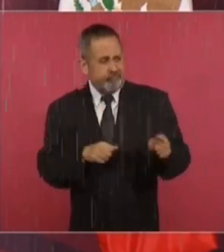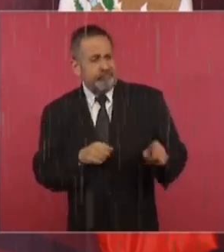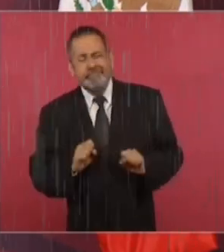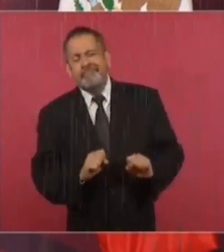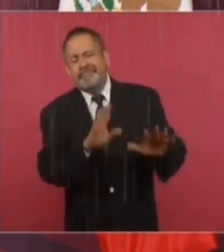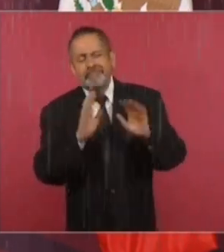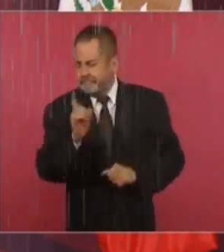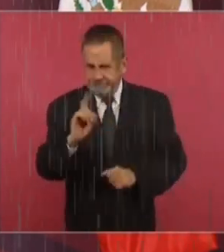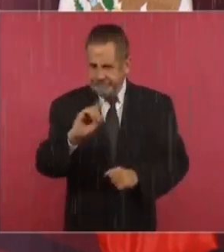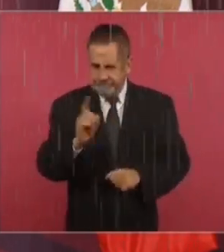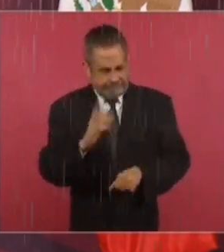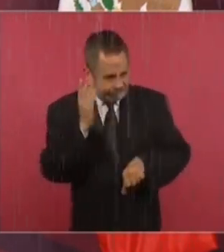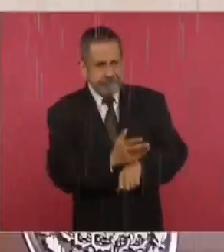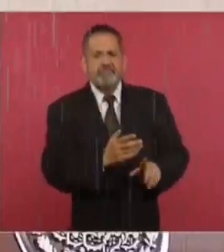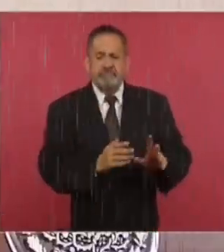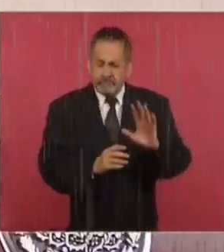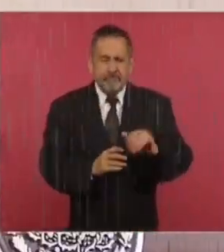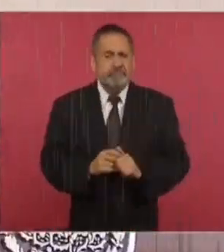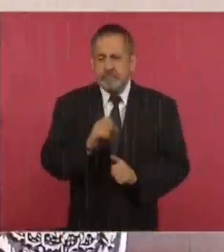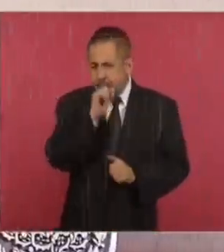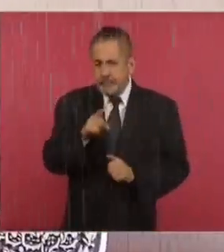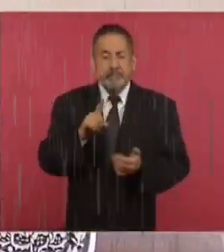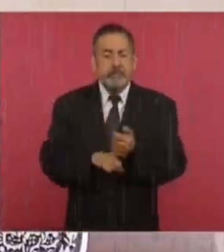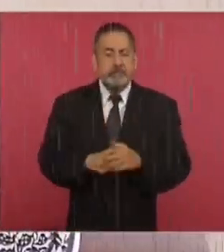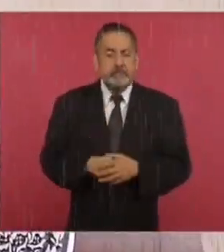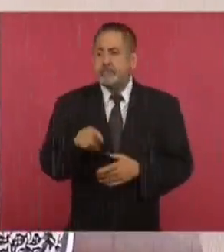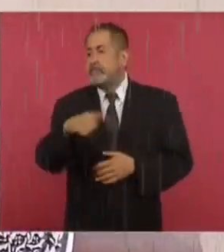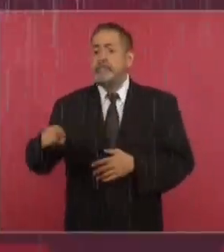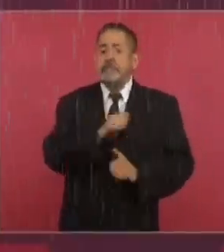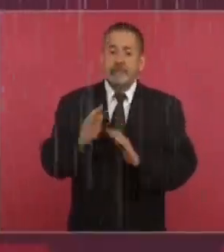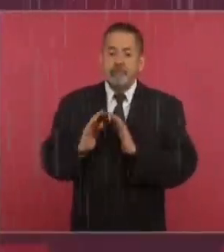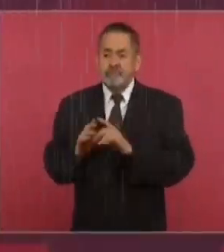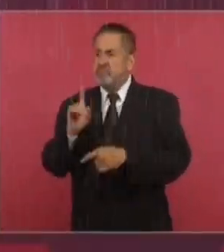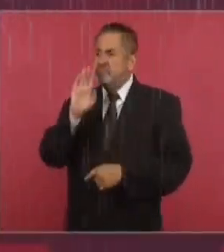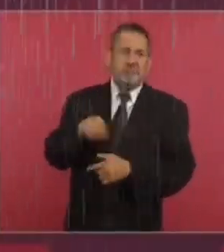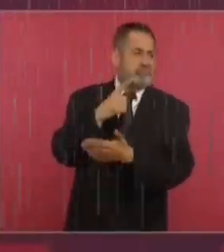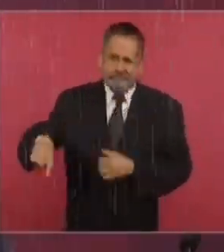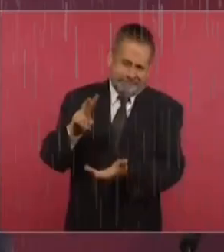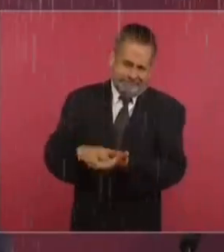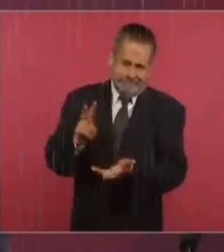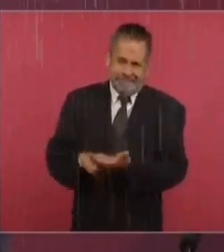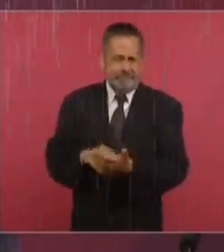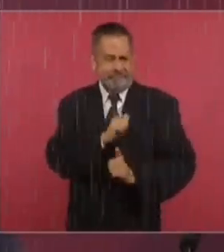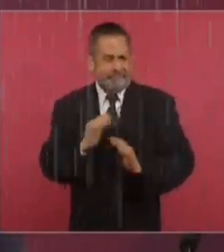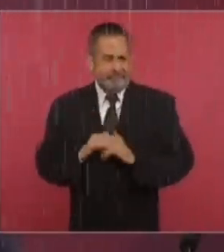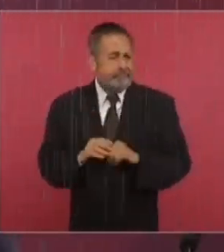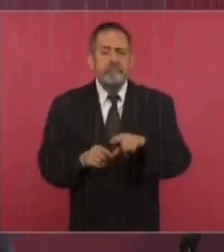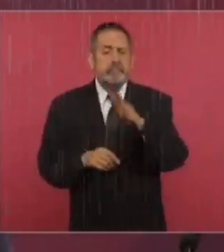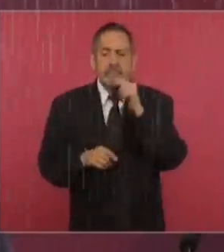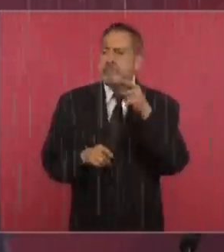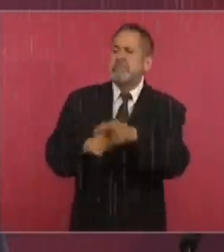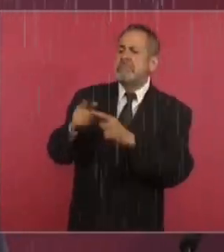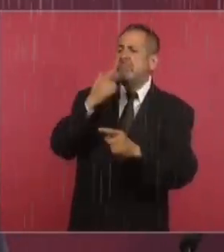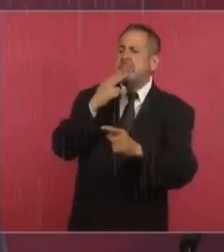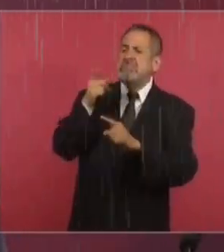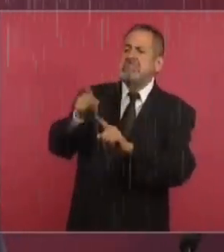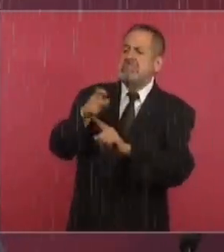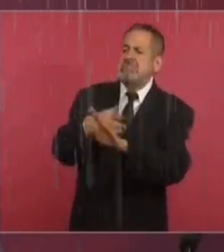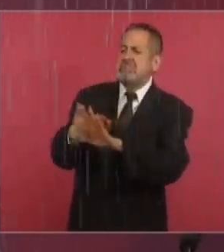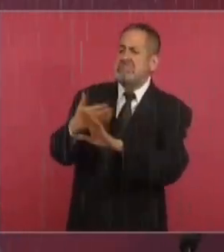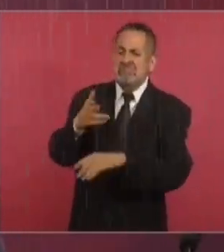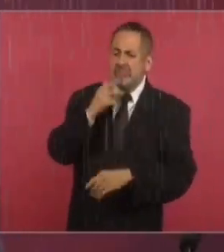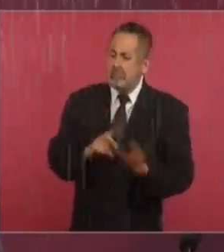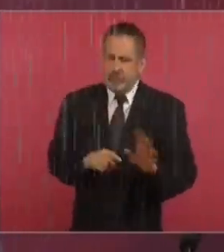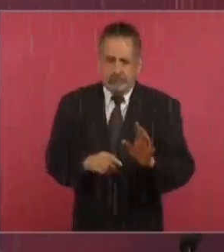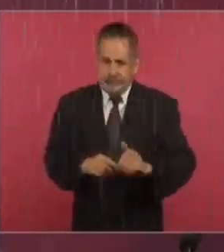impunidad Y que además no se puede juzgar a una institución como el ejército no se puede socavar Una institución como el ejército